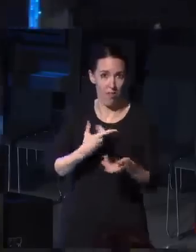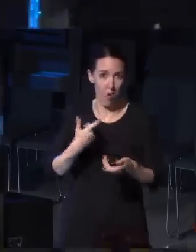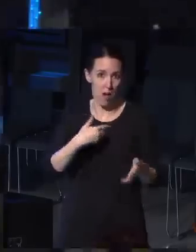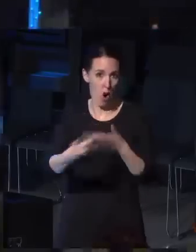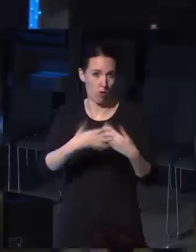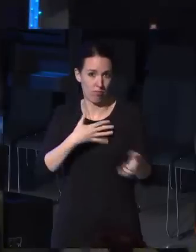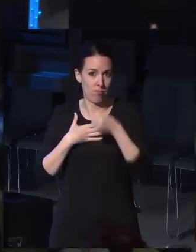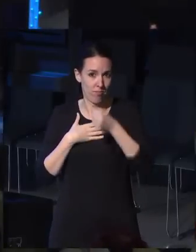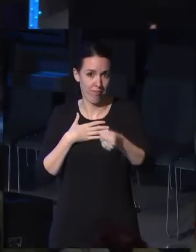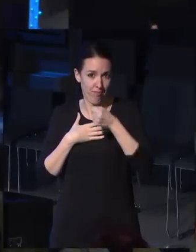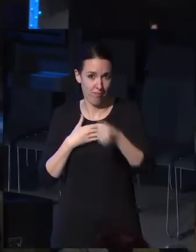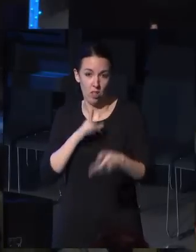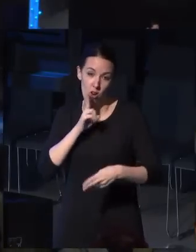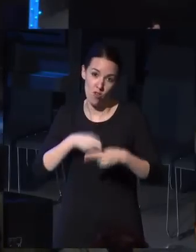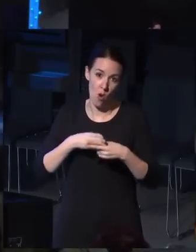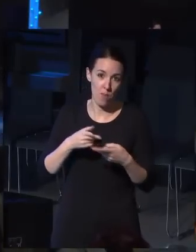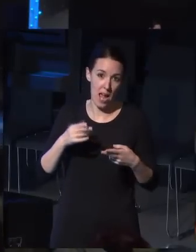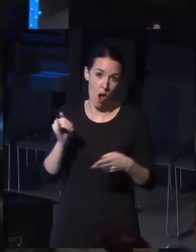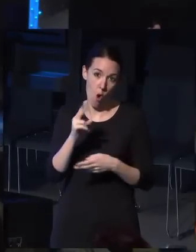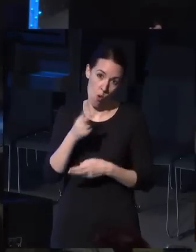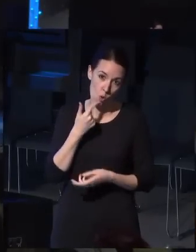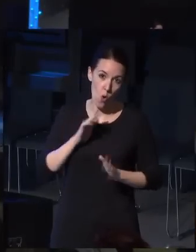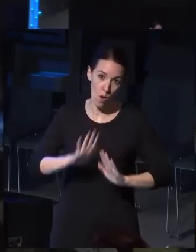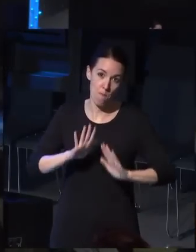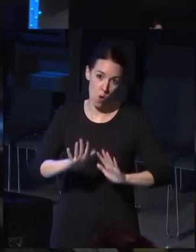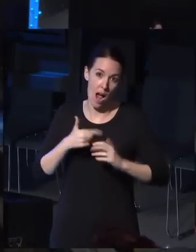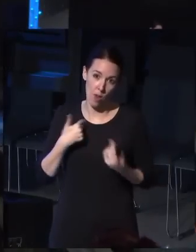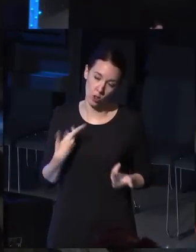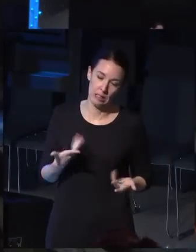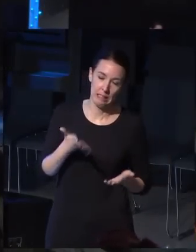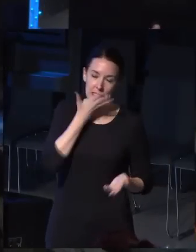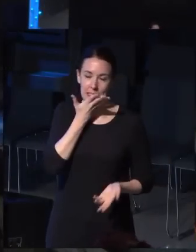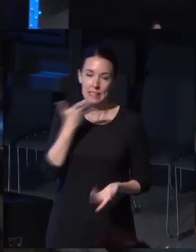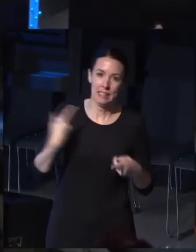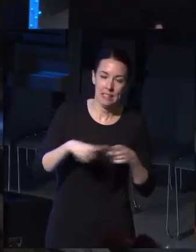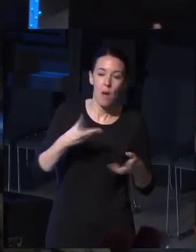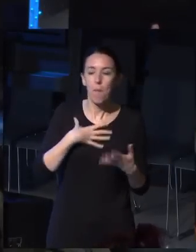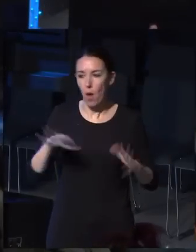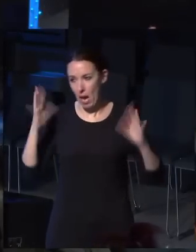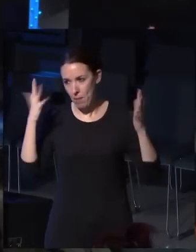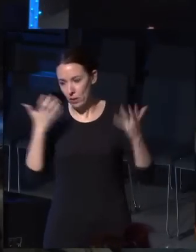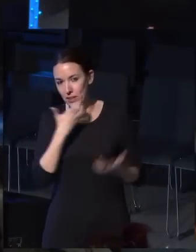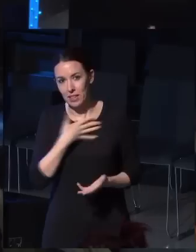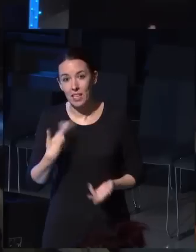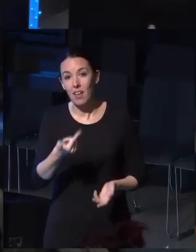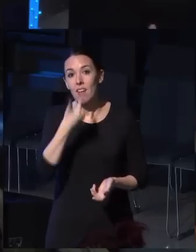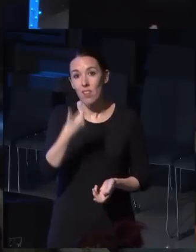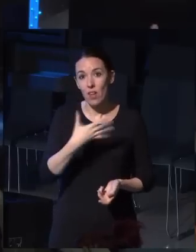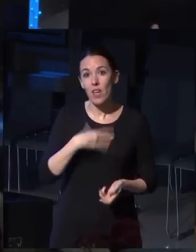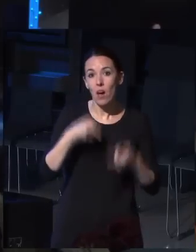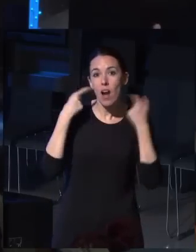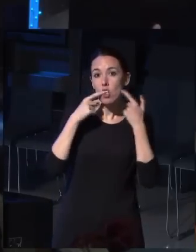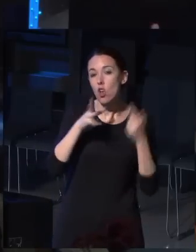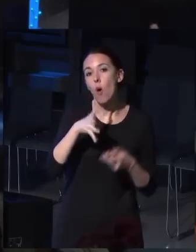No. Bueno, pues aquí... Que por cierto, me mandaron una cosa que decía... Podéis aplaudir, ¿eh? Me mandaron una cosa que decía, río por no follar, ¿no?